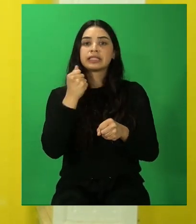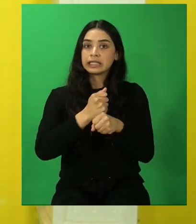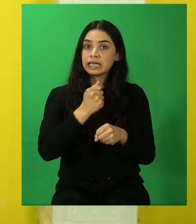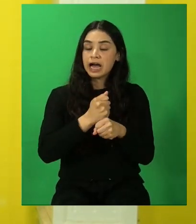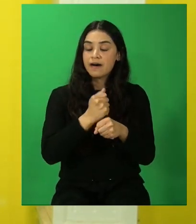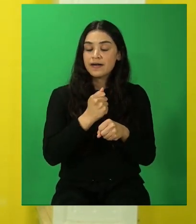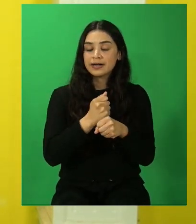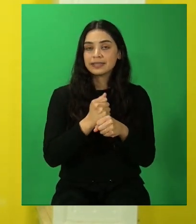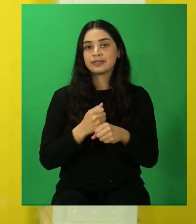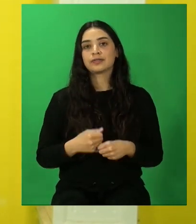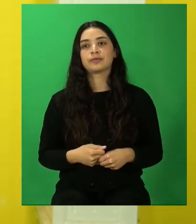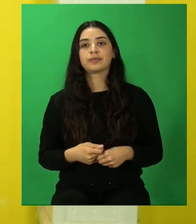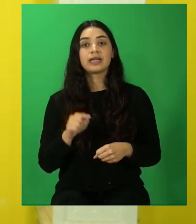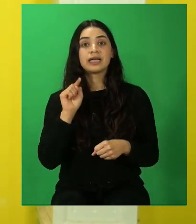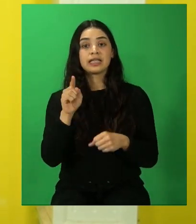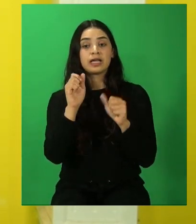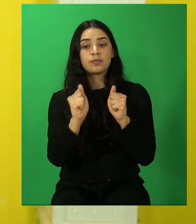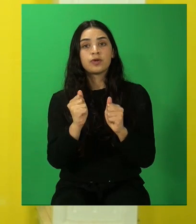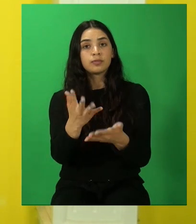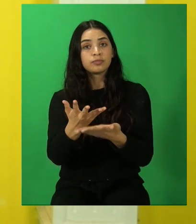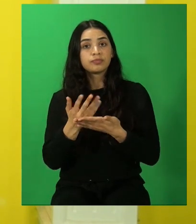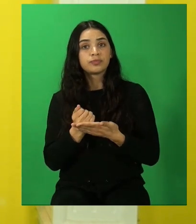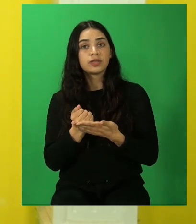bienes y los servicios.